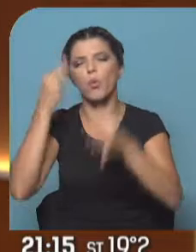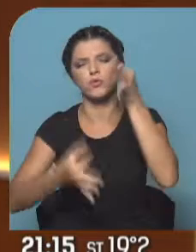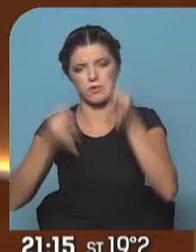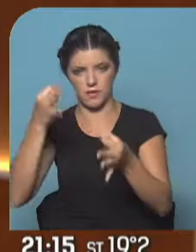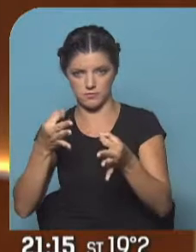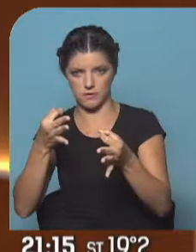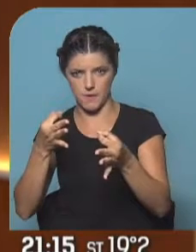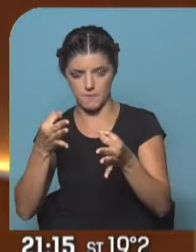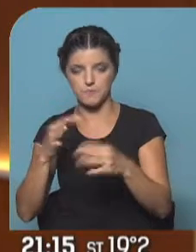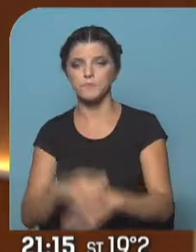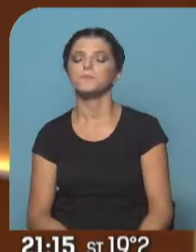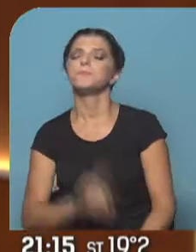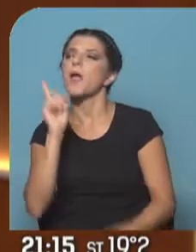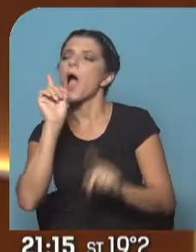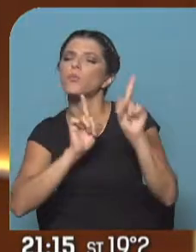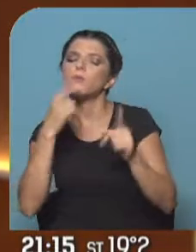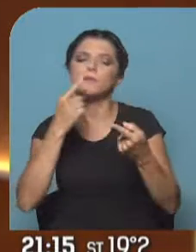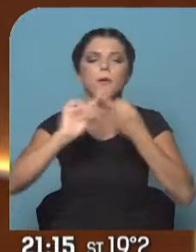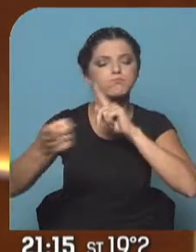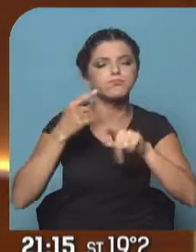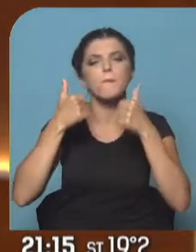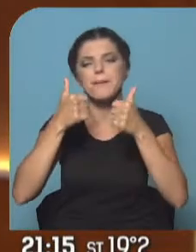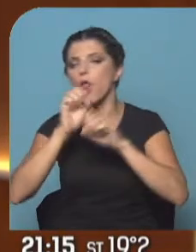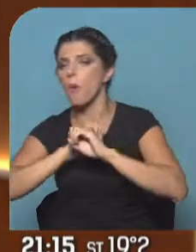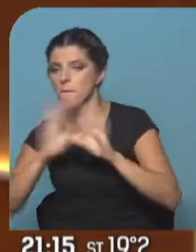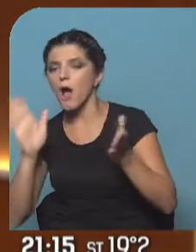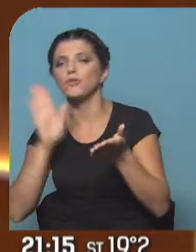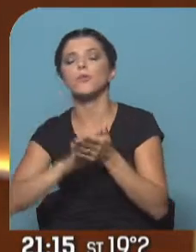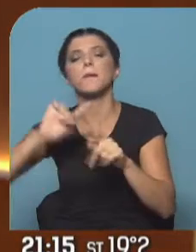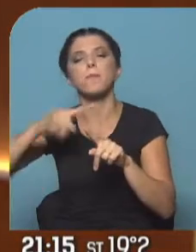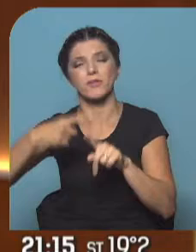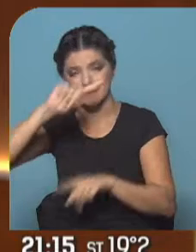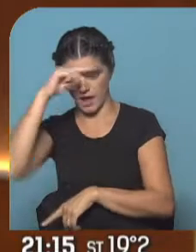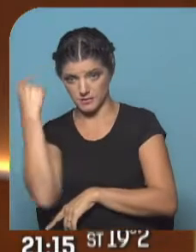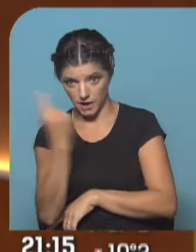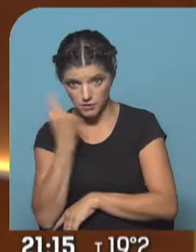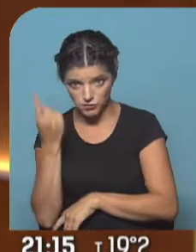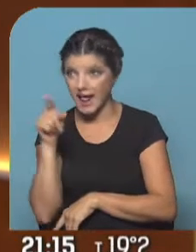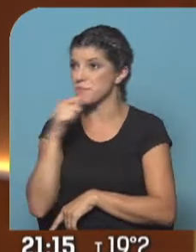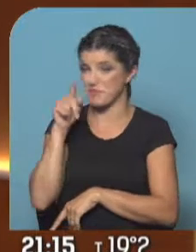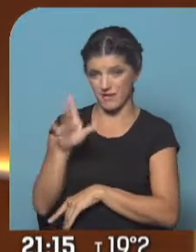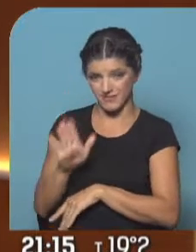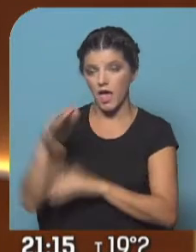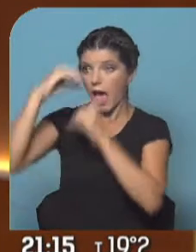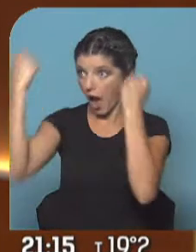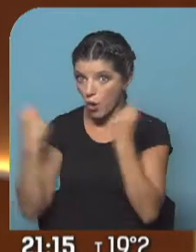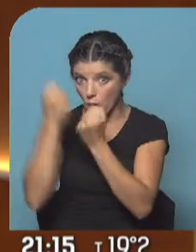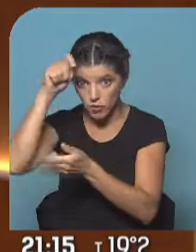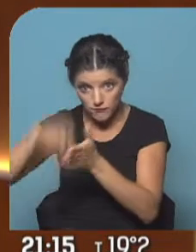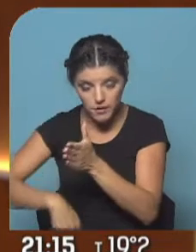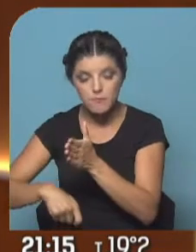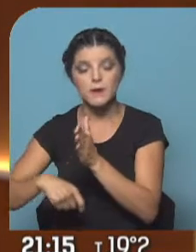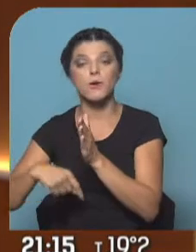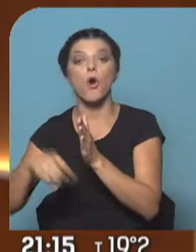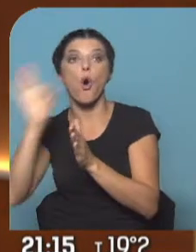hay un debate sobre si es judiciable una decisión de política exterior de este volumen o si no lo es. La